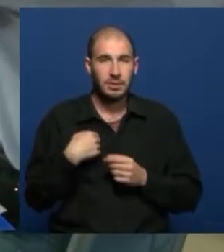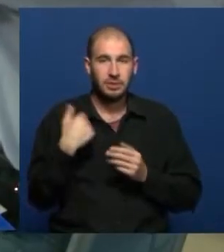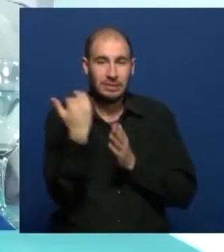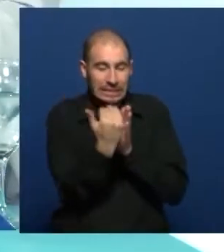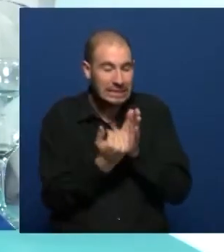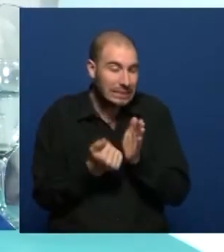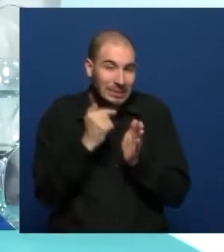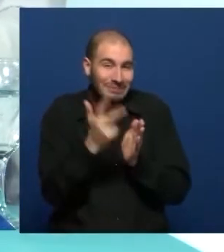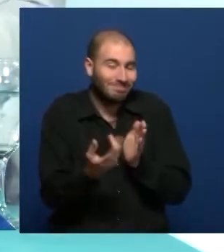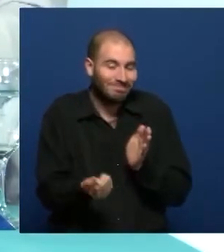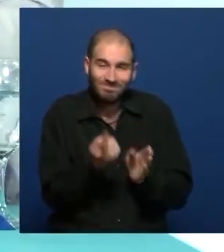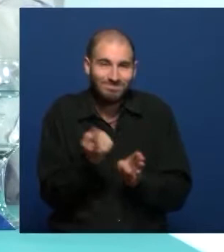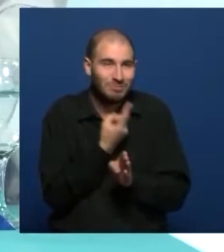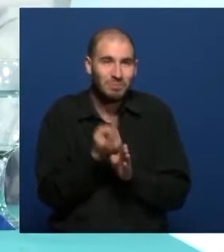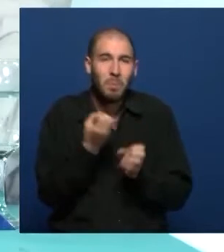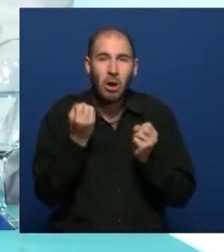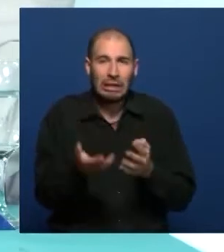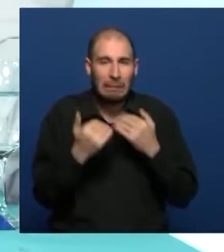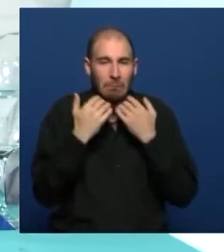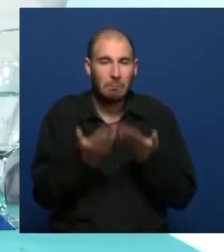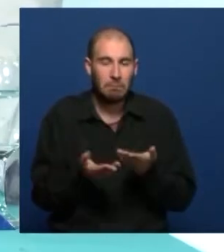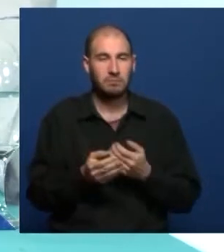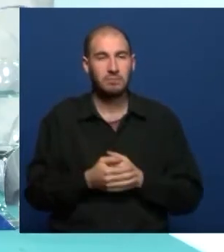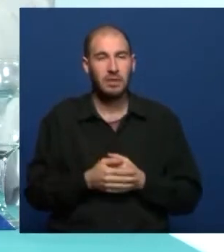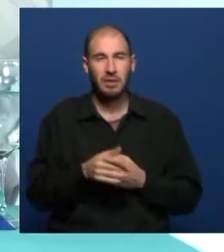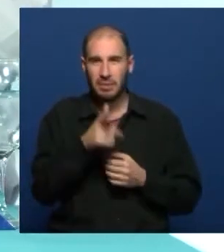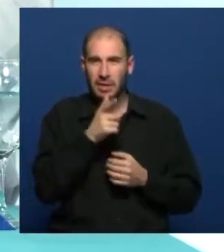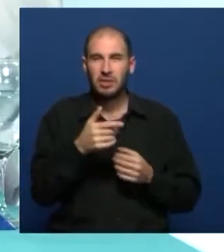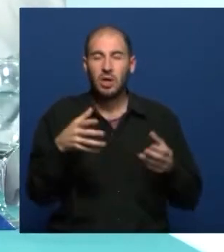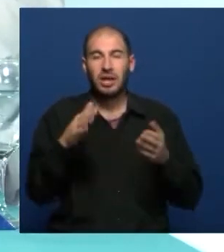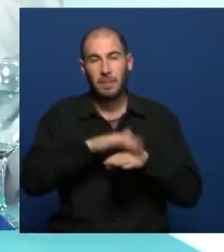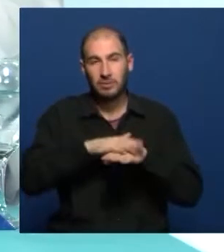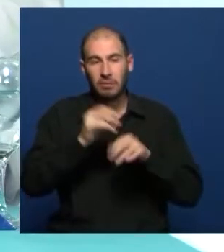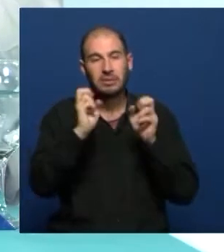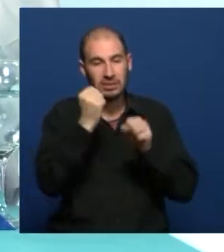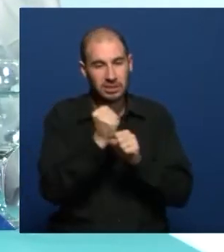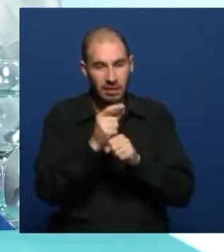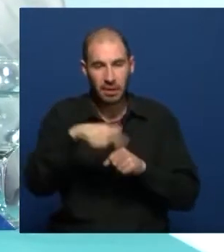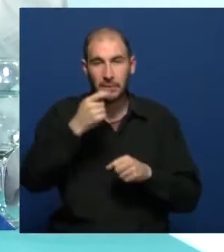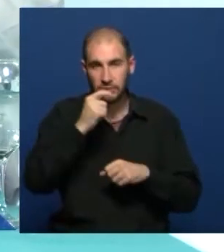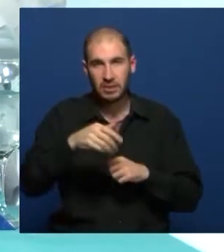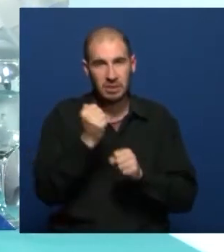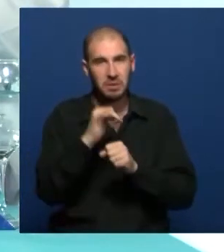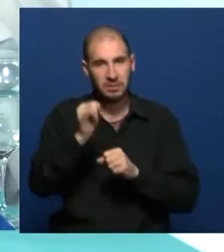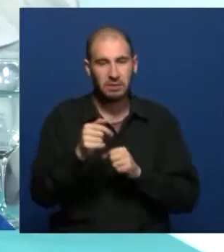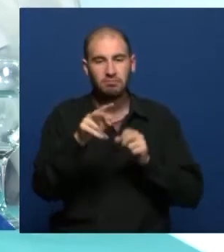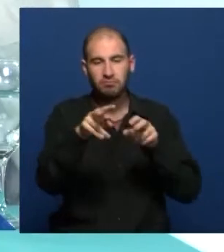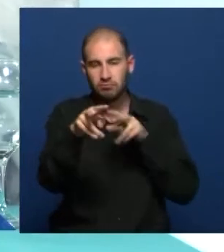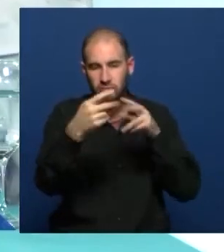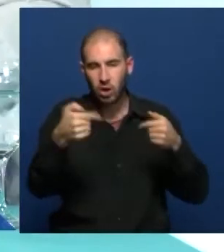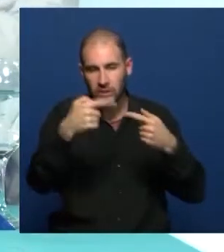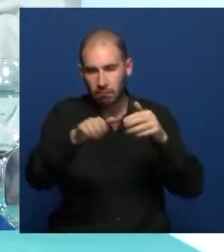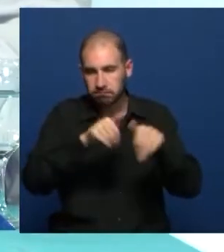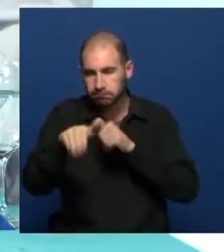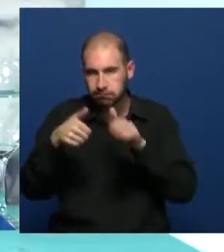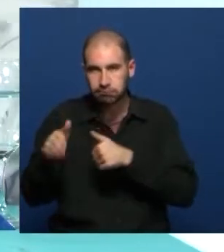especificaciones sobre él porque entiendo que los peritos cuando trabajaron acá en mendoza recolectaron restos